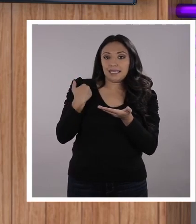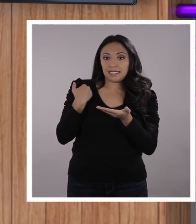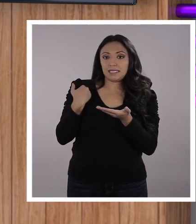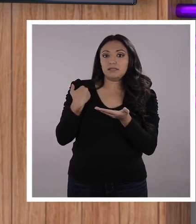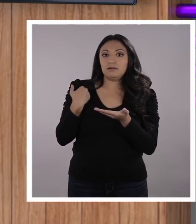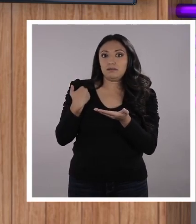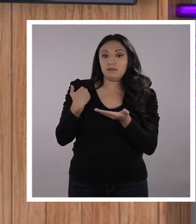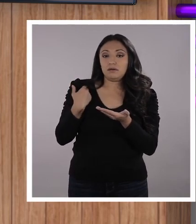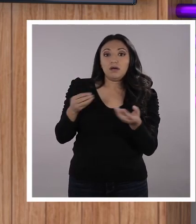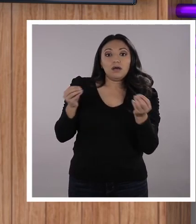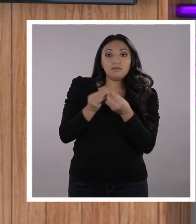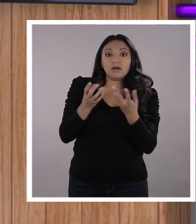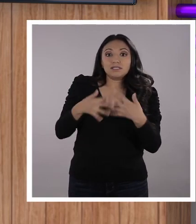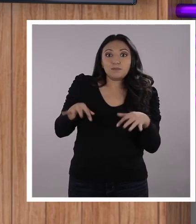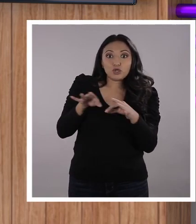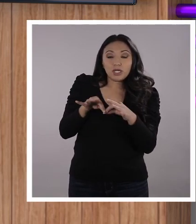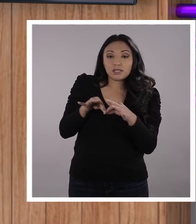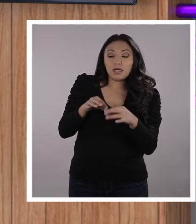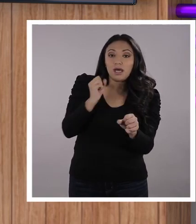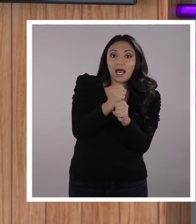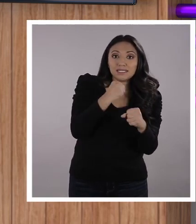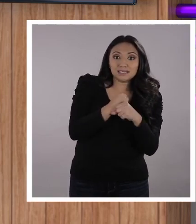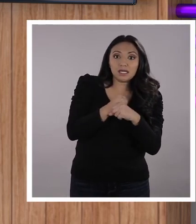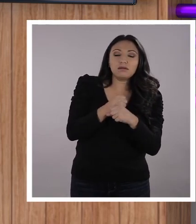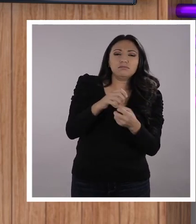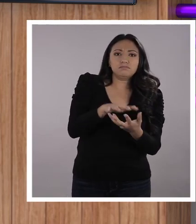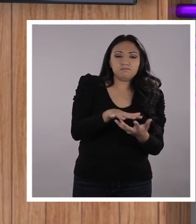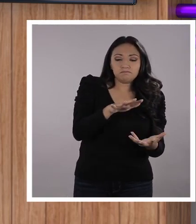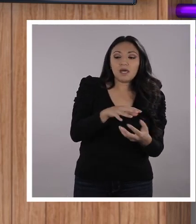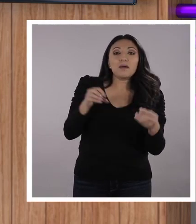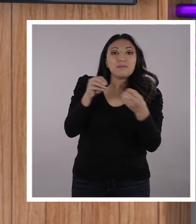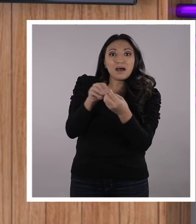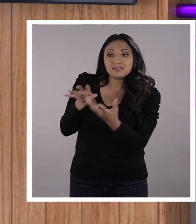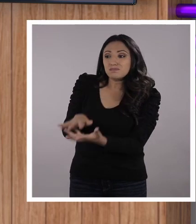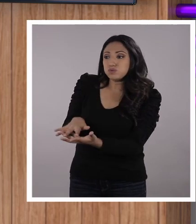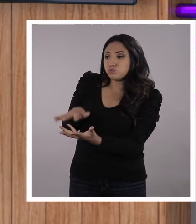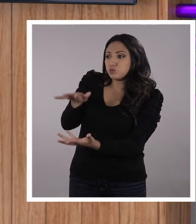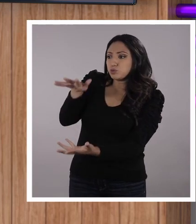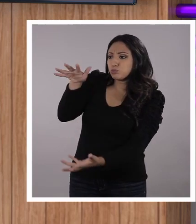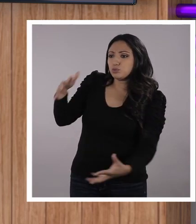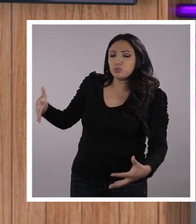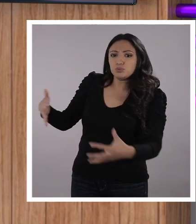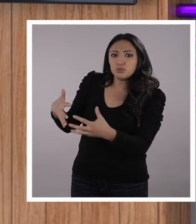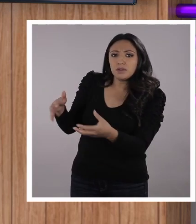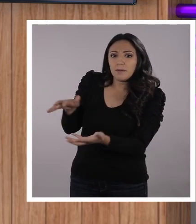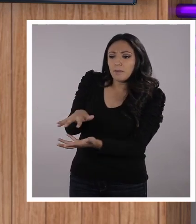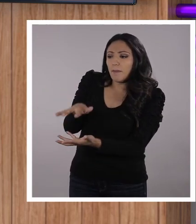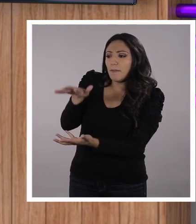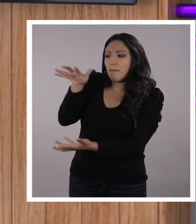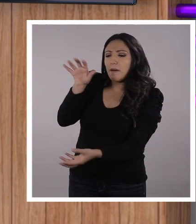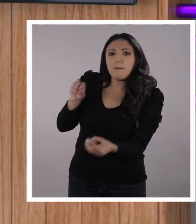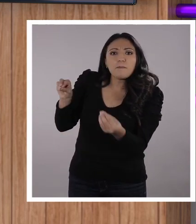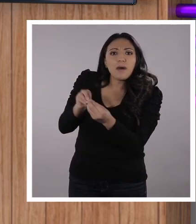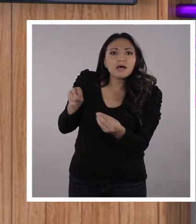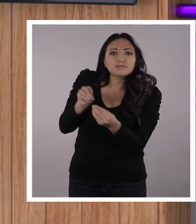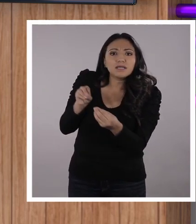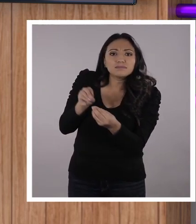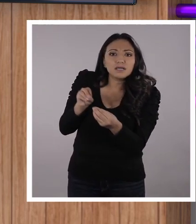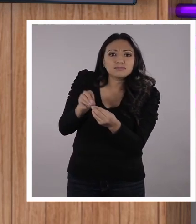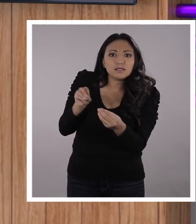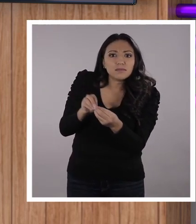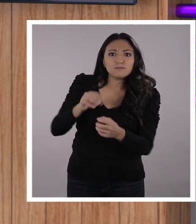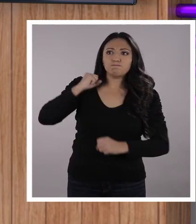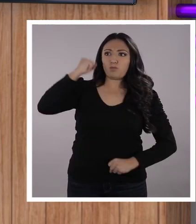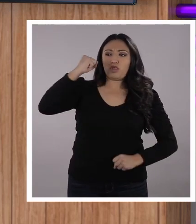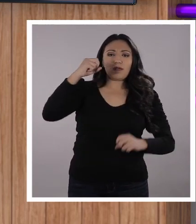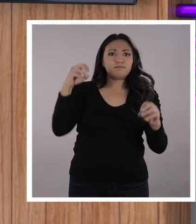tener. Tener. Entonces, acumular, tener. Mientras más tengo, más sirvo. Y eso conlleva que tengo un